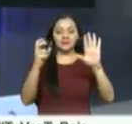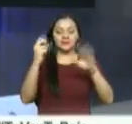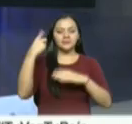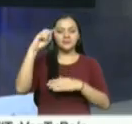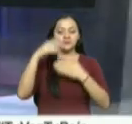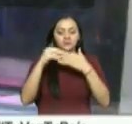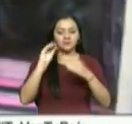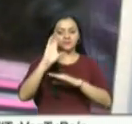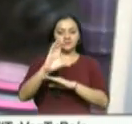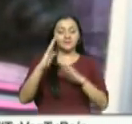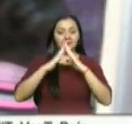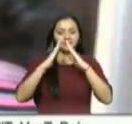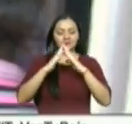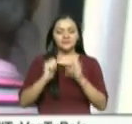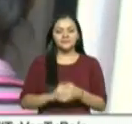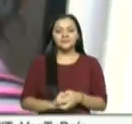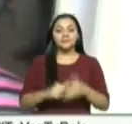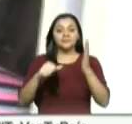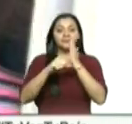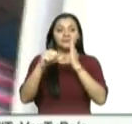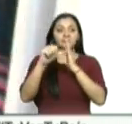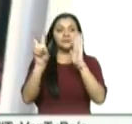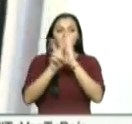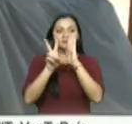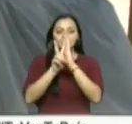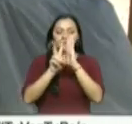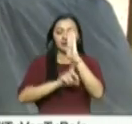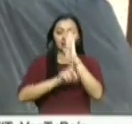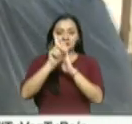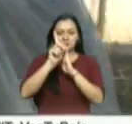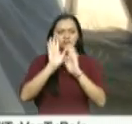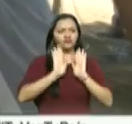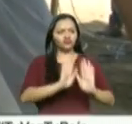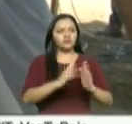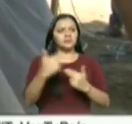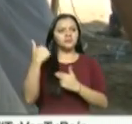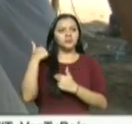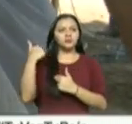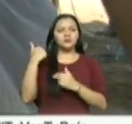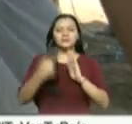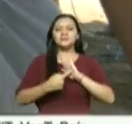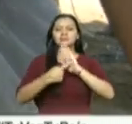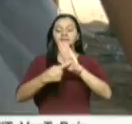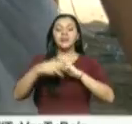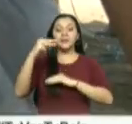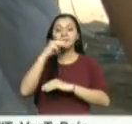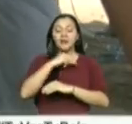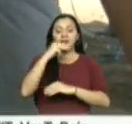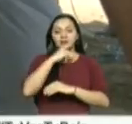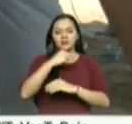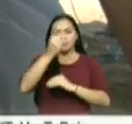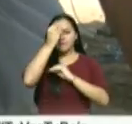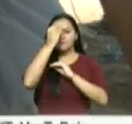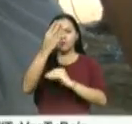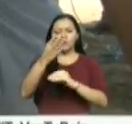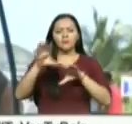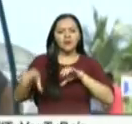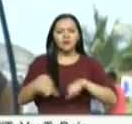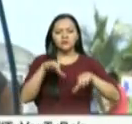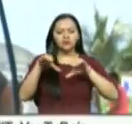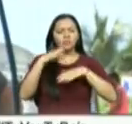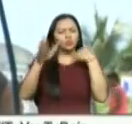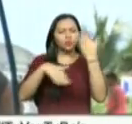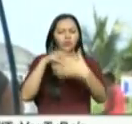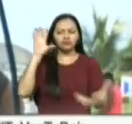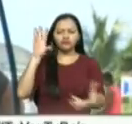dólares. Catiusca Miranda, ministra de Desarrollo Urbano y Vivienda, presentó en Manta el informe de rendición de cuentas que